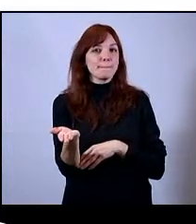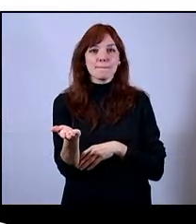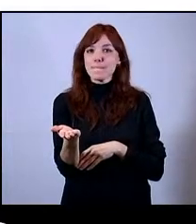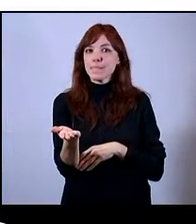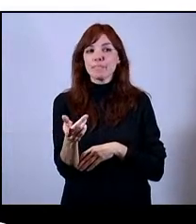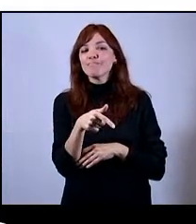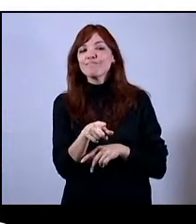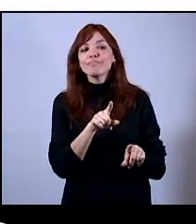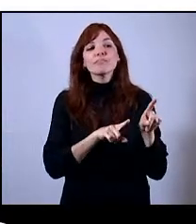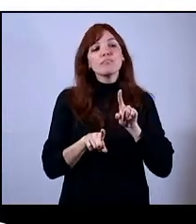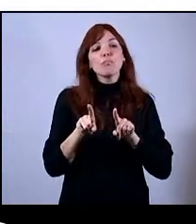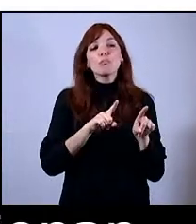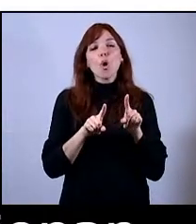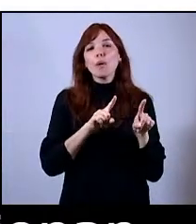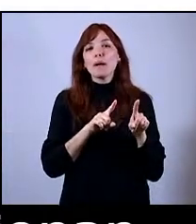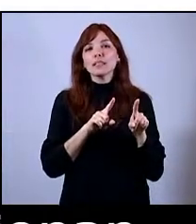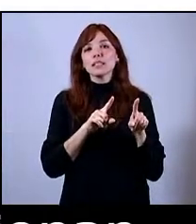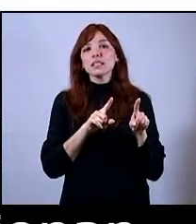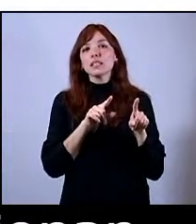los problemas